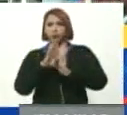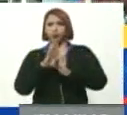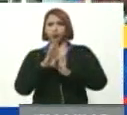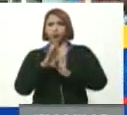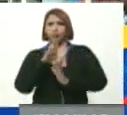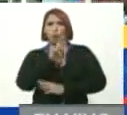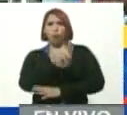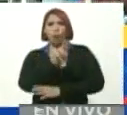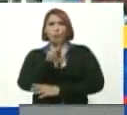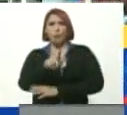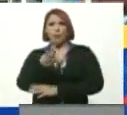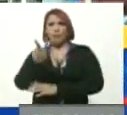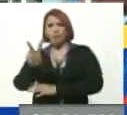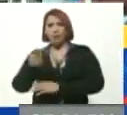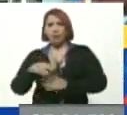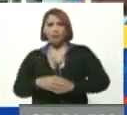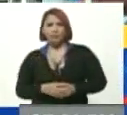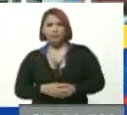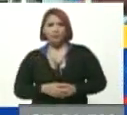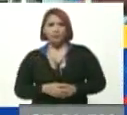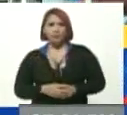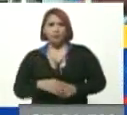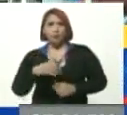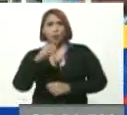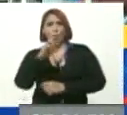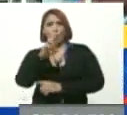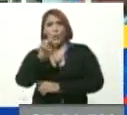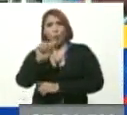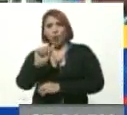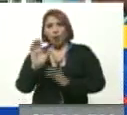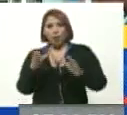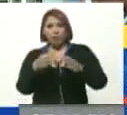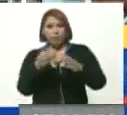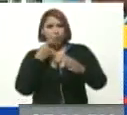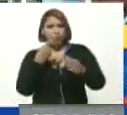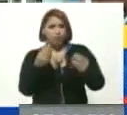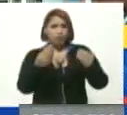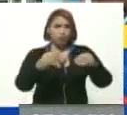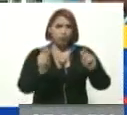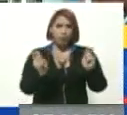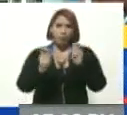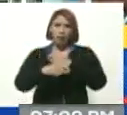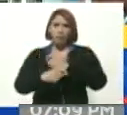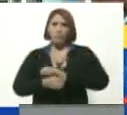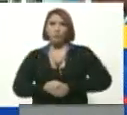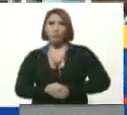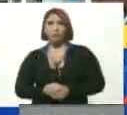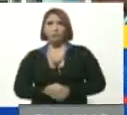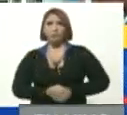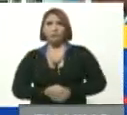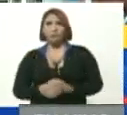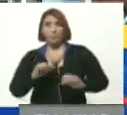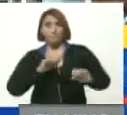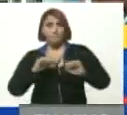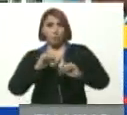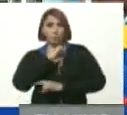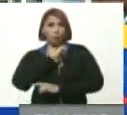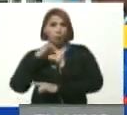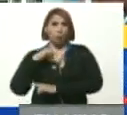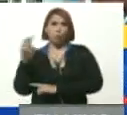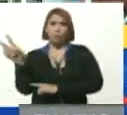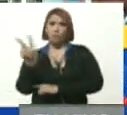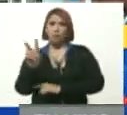UPB, de la Hora, de Alianza para el Cambio, del Movimiento Somos